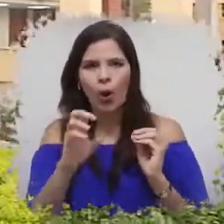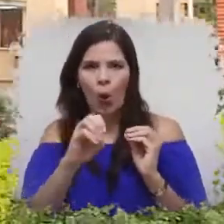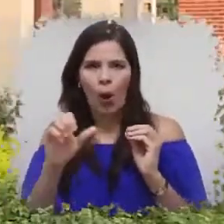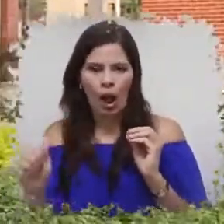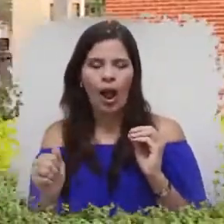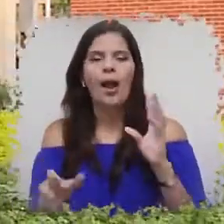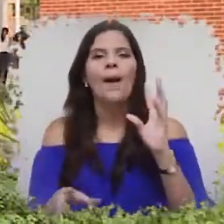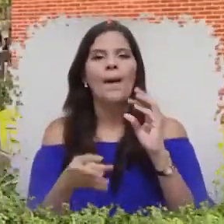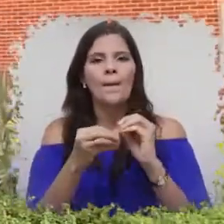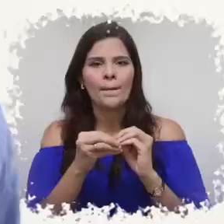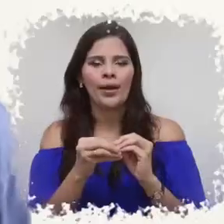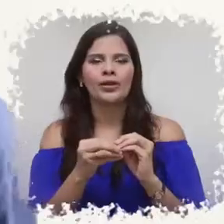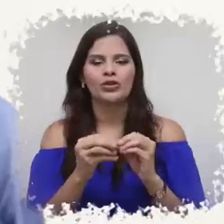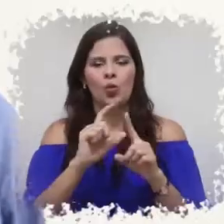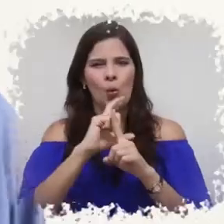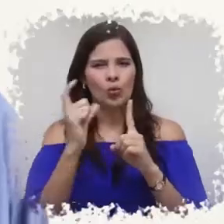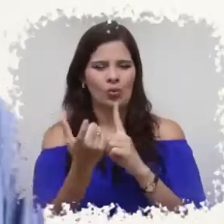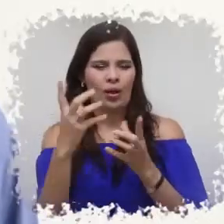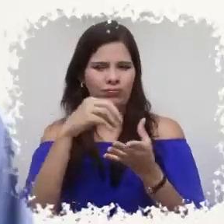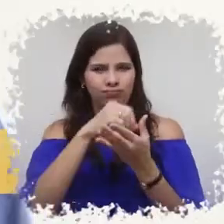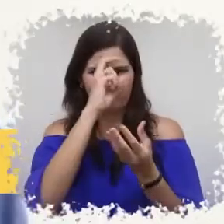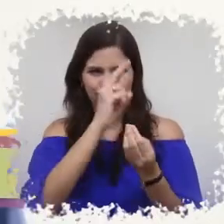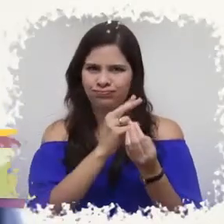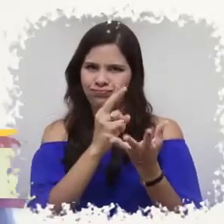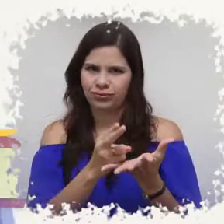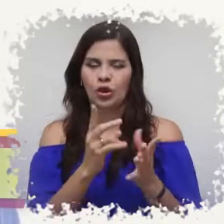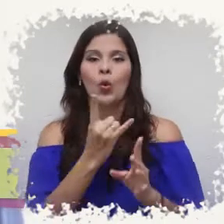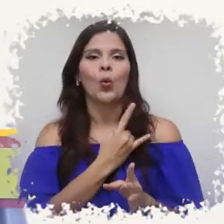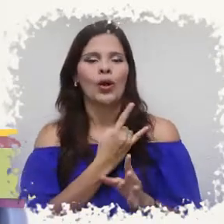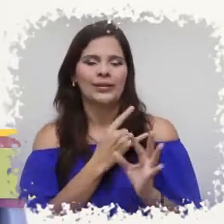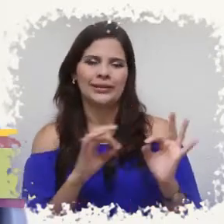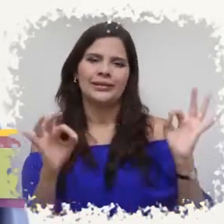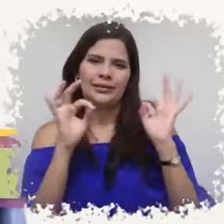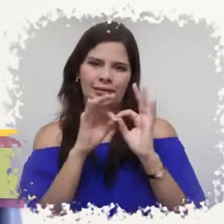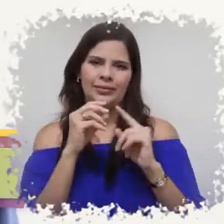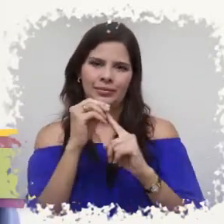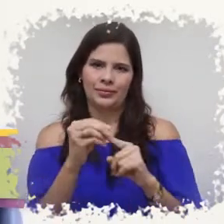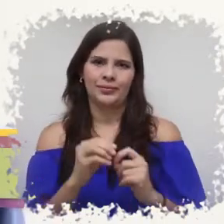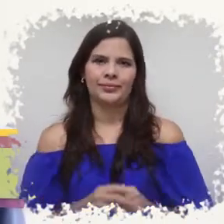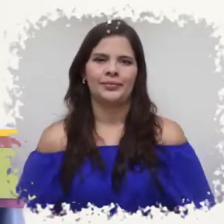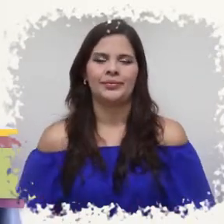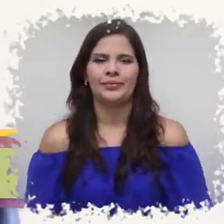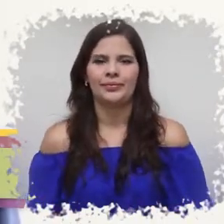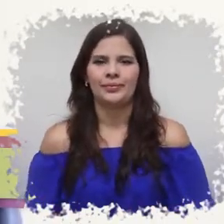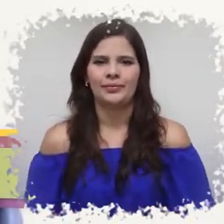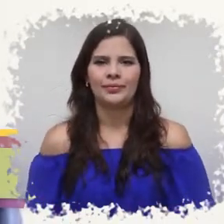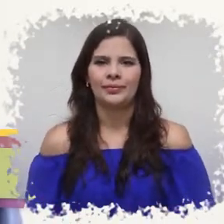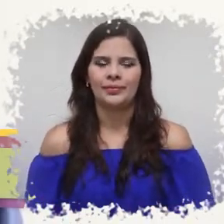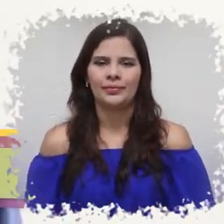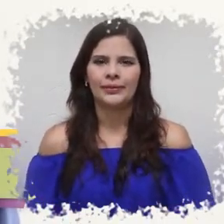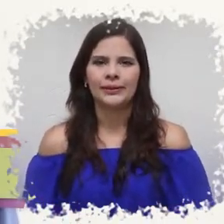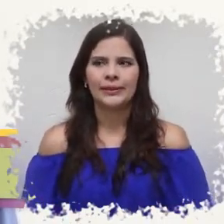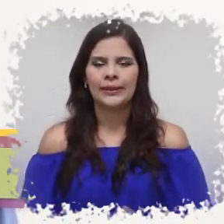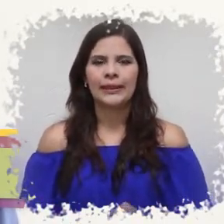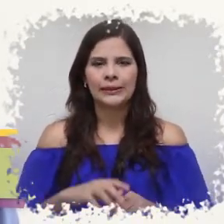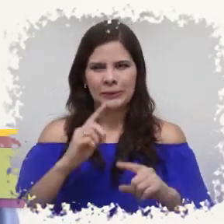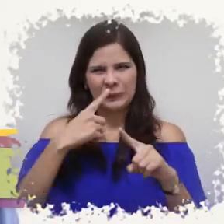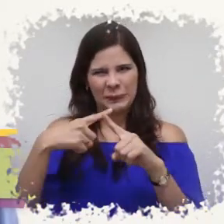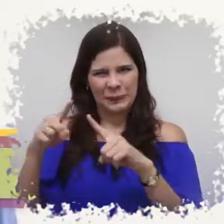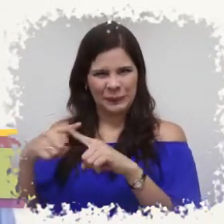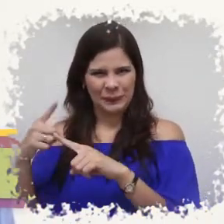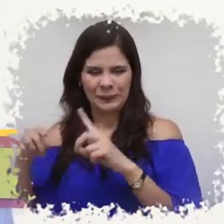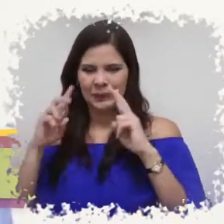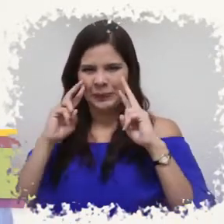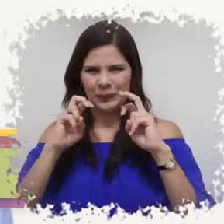la educación superior. Estamos haciendo una revisión de las diferentes perspectivas que hay y que se han venido adelantando por investigadores de